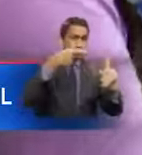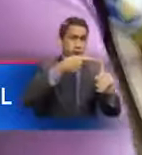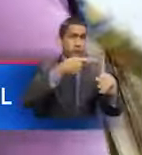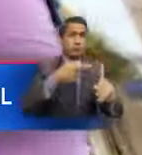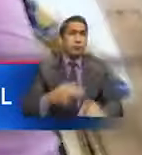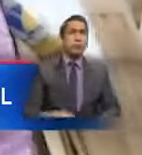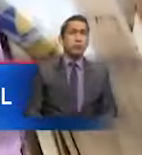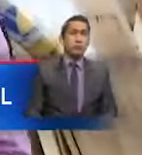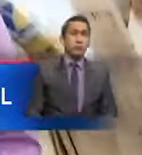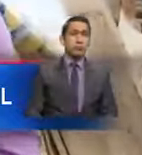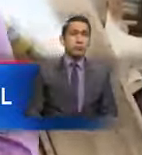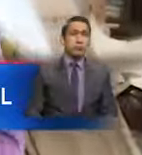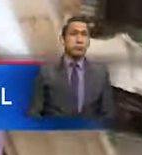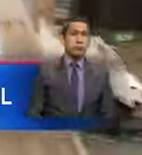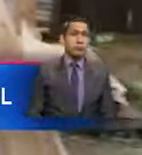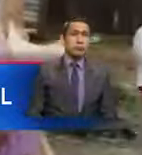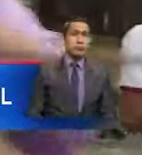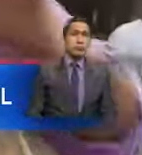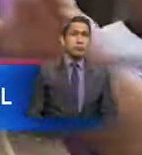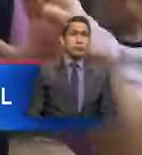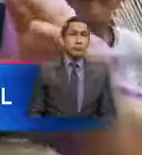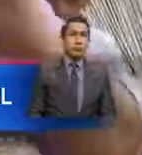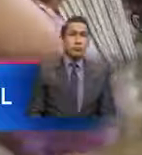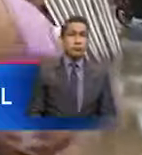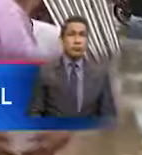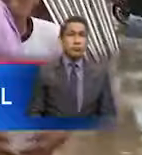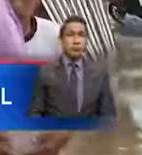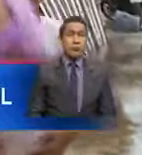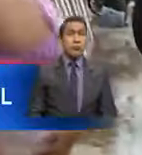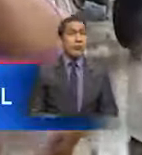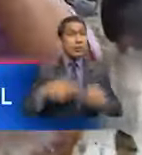caso. Y además,